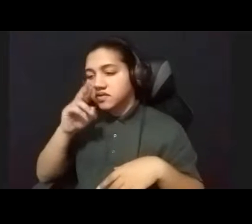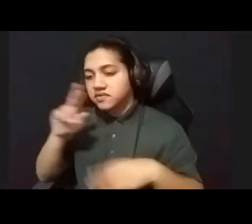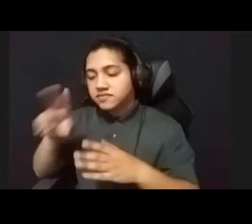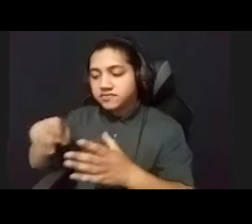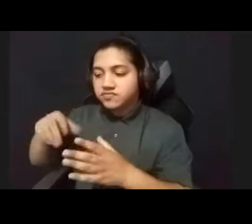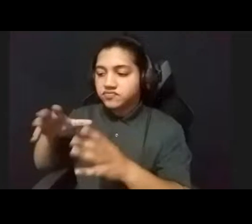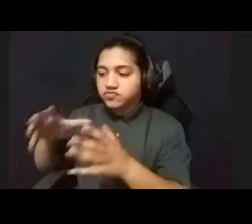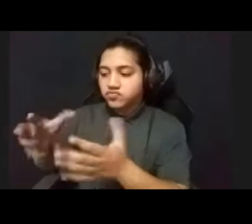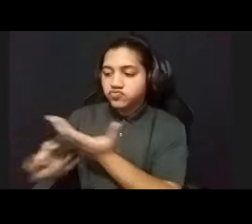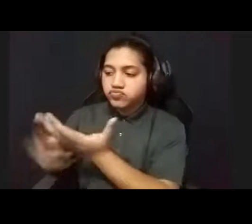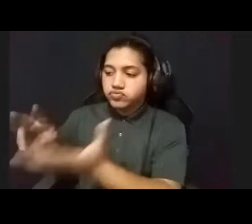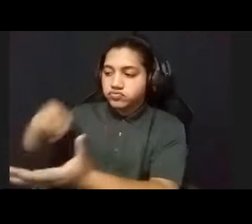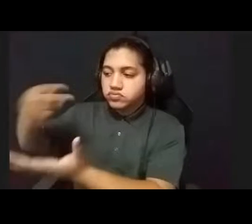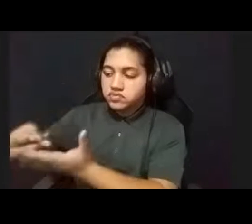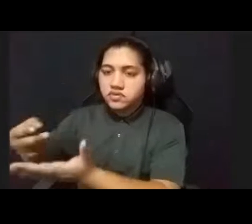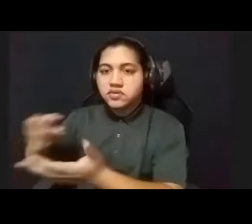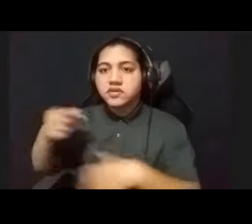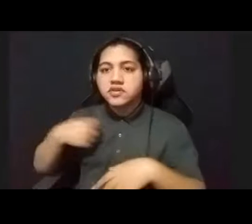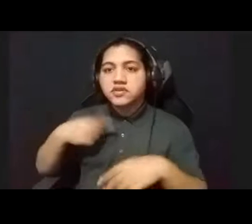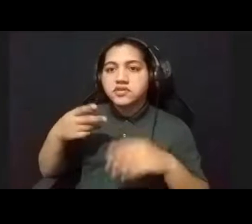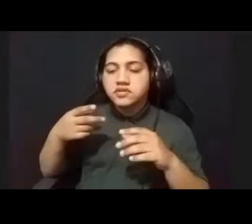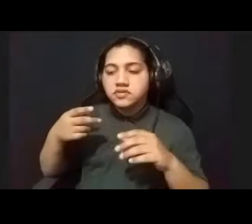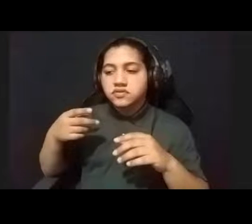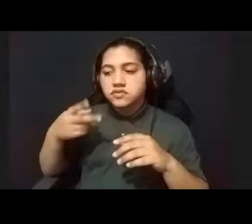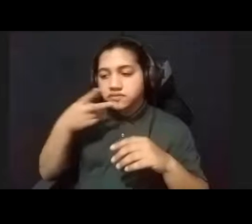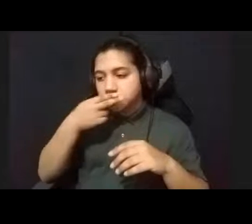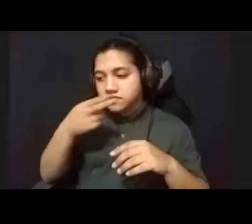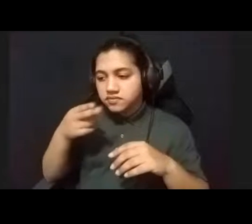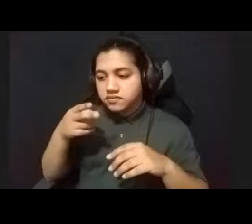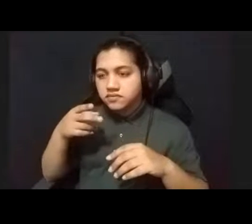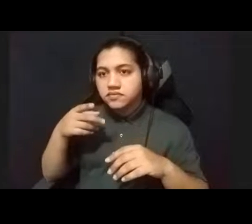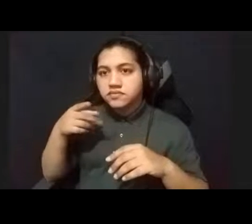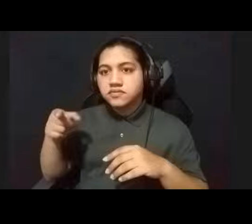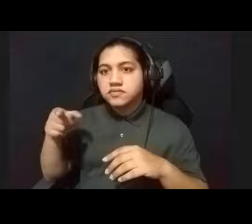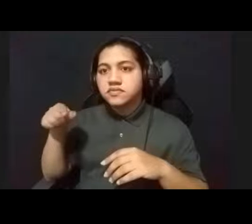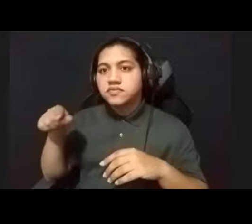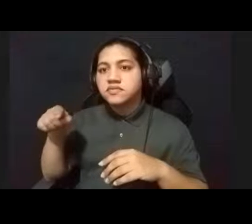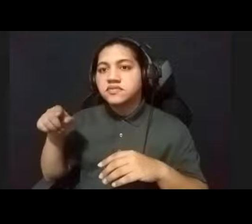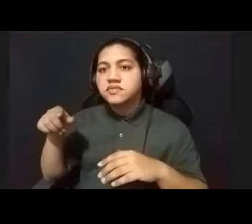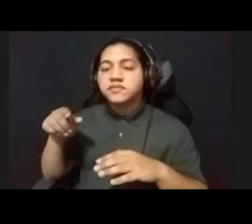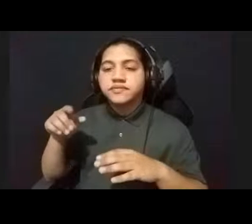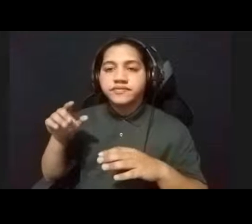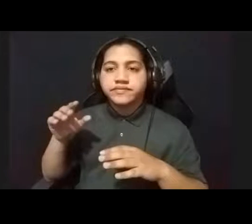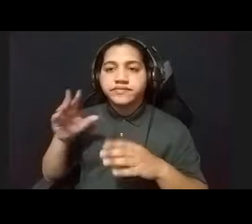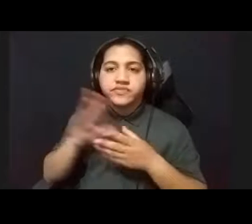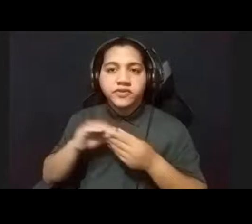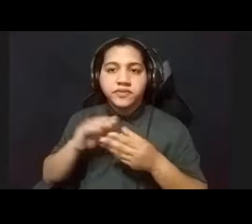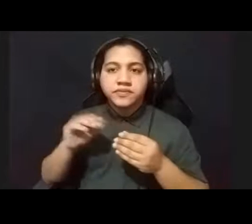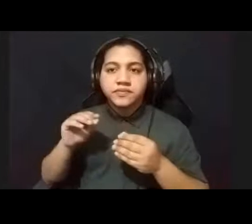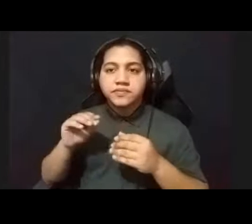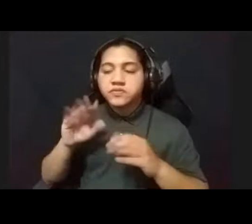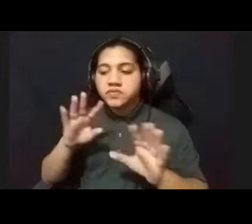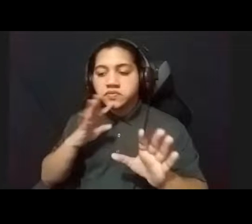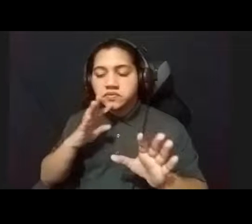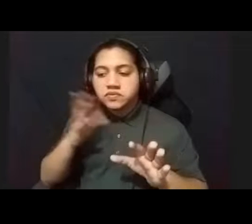en la olla. Ah, pues yo me voy a cortar el piquito porque el ratoncito Pérez cayó en la olla. Es un cuento del que no vamos a hablar ahora porque